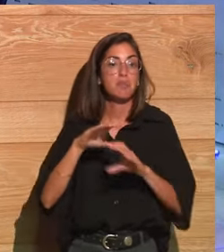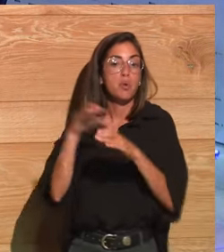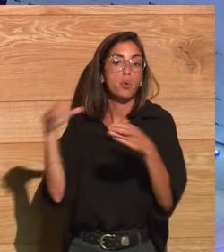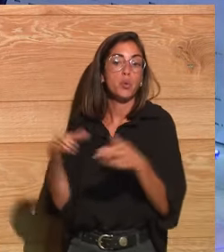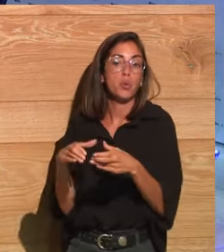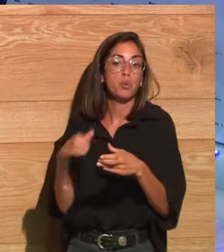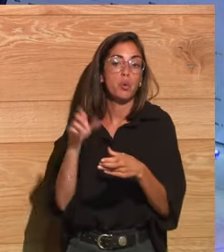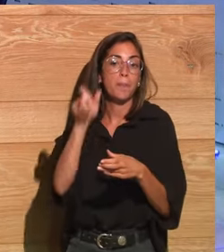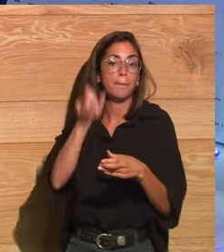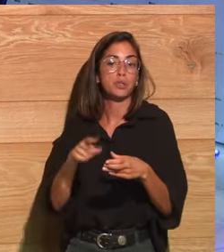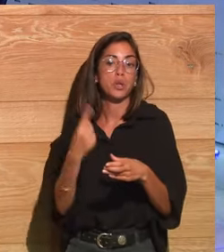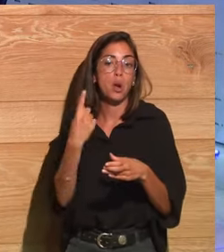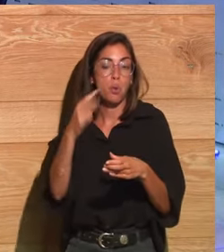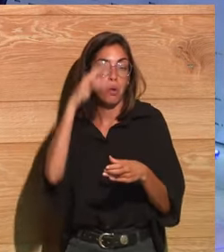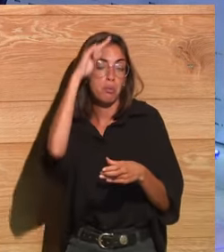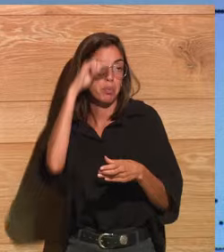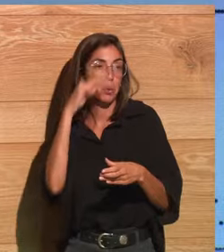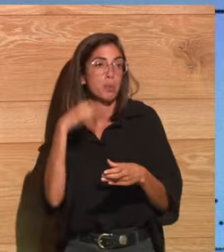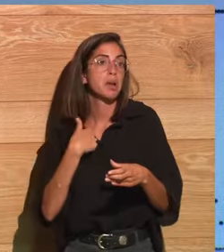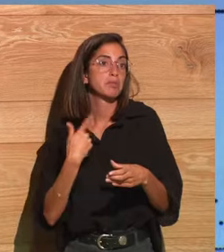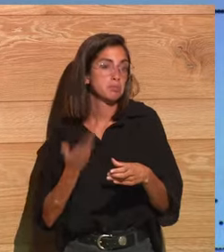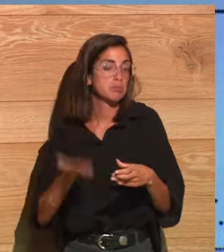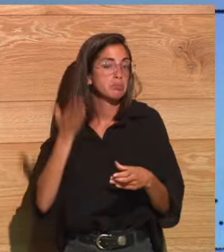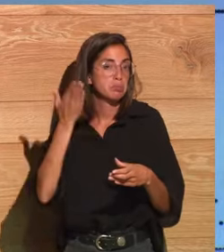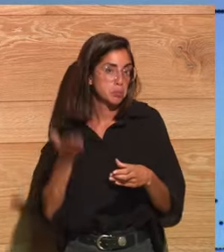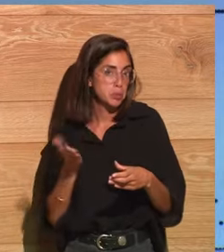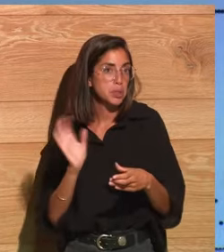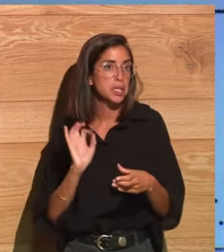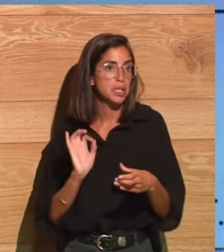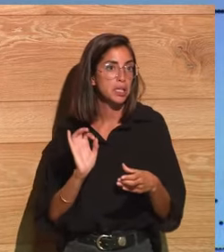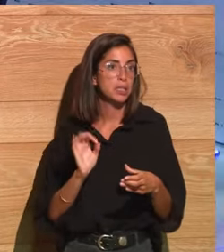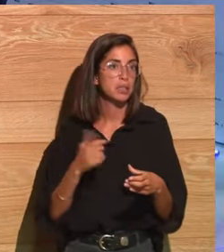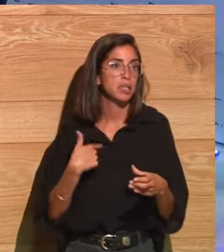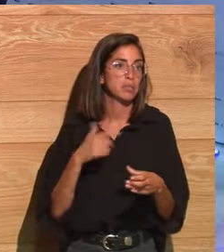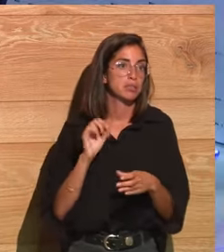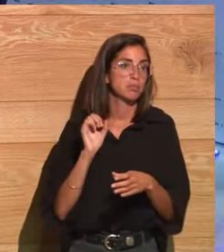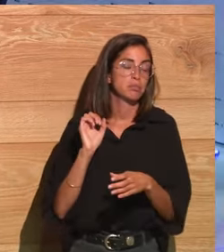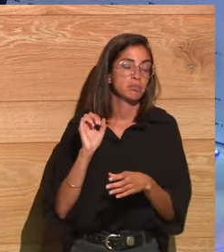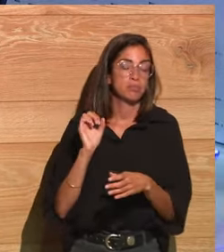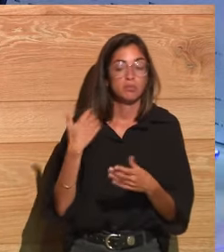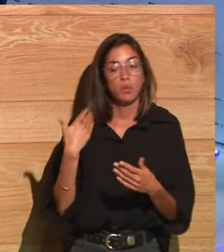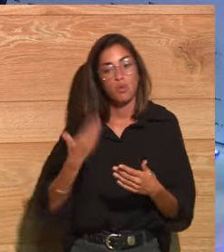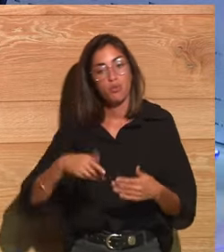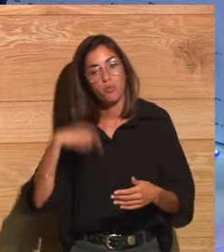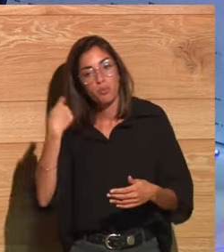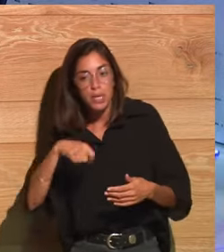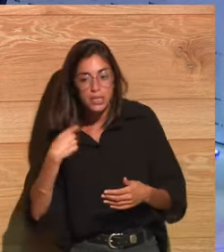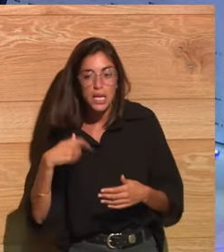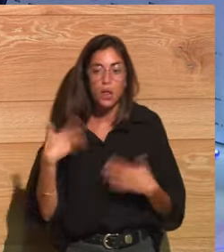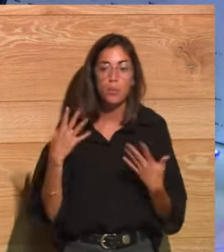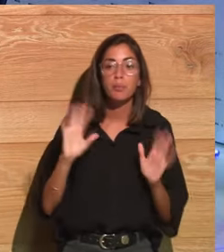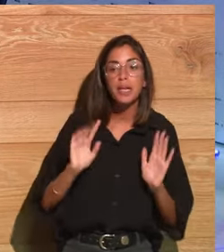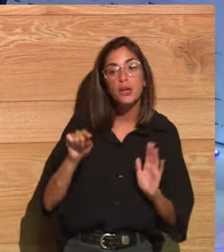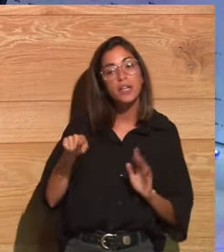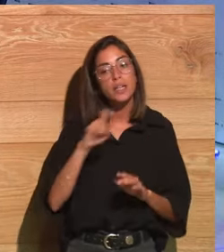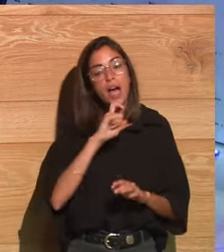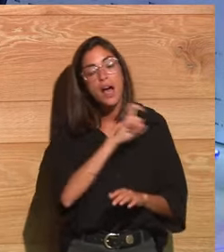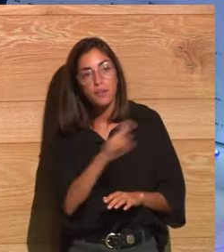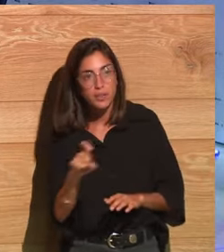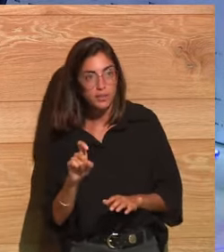no, porque ahí hay uno que es un aguafiestas o es un agüero, pero está ahí, y es el que nos avisa y el que dice, bueno, al final,